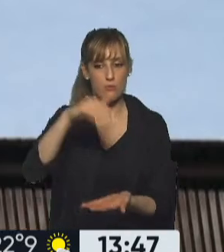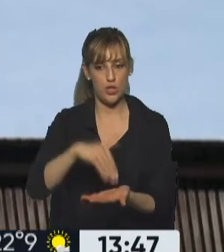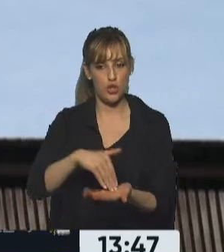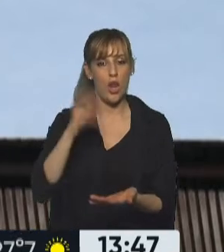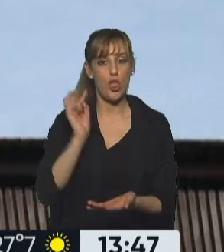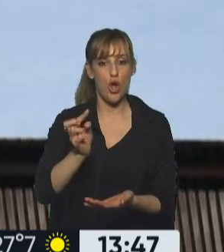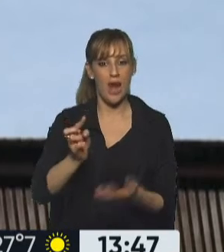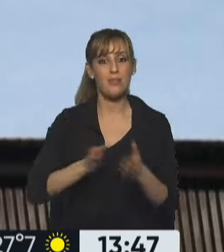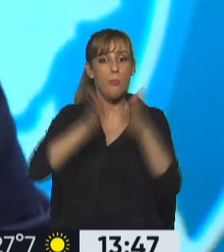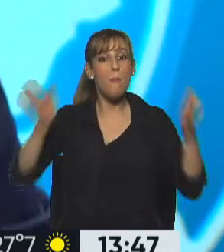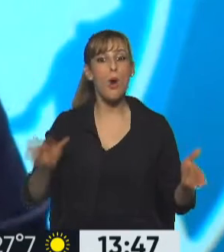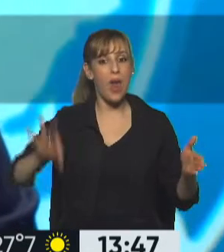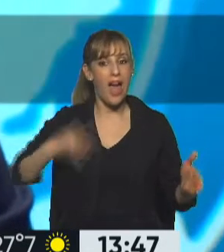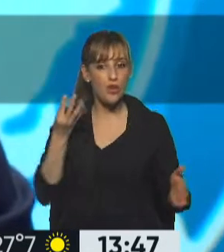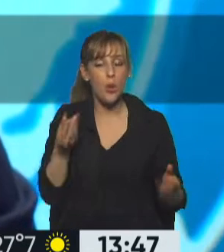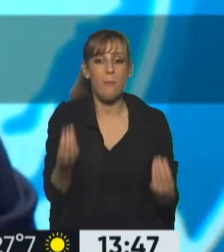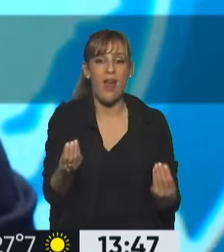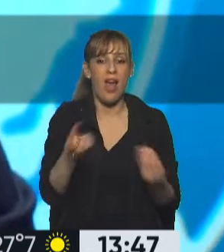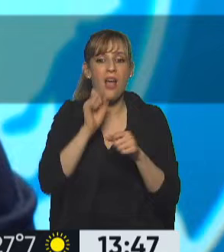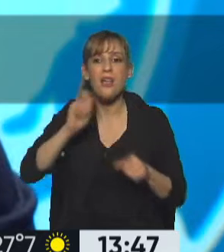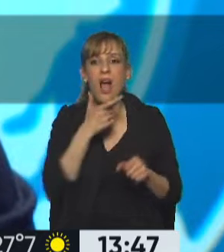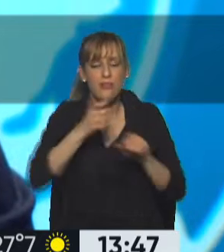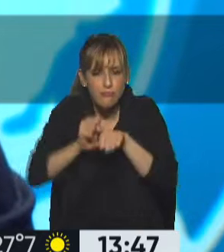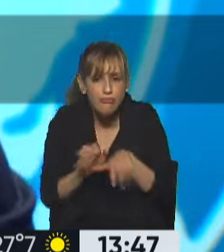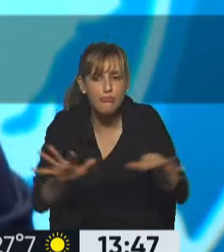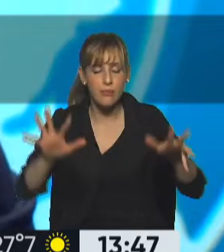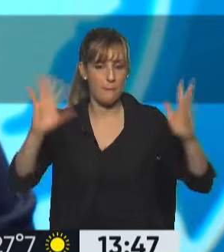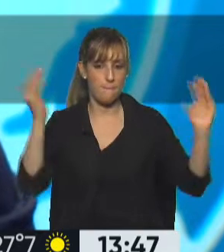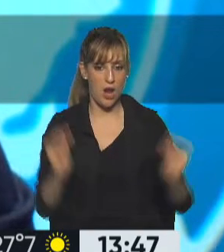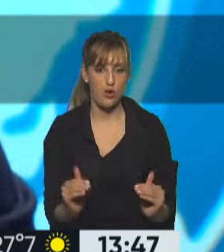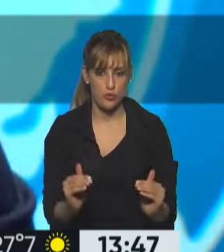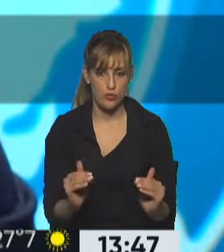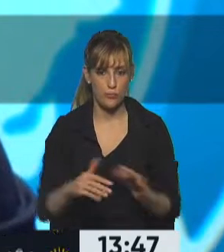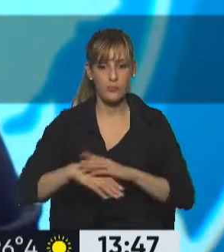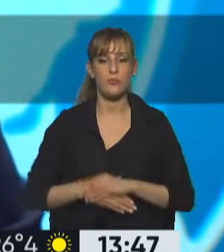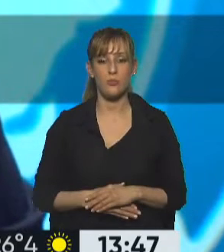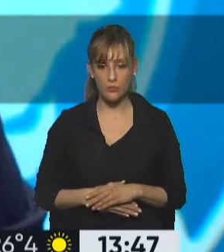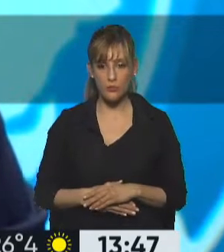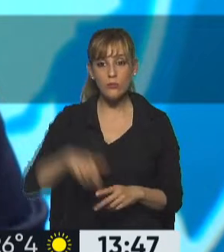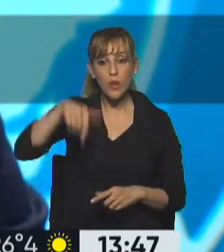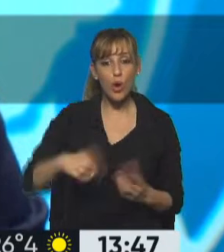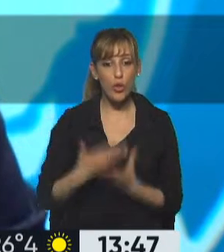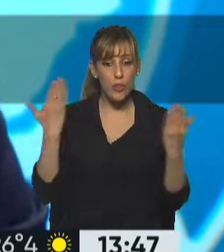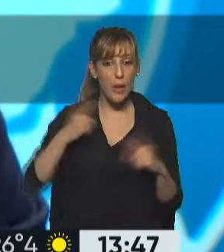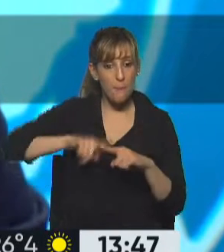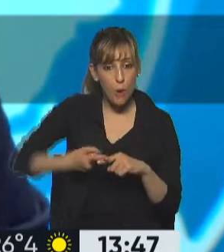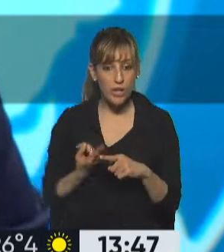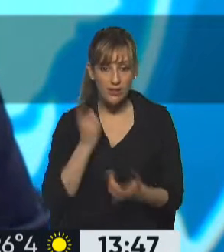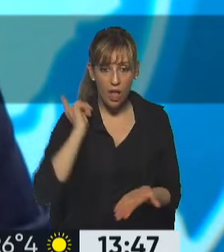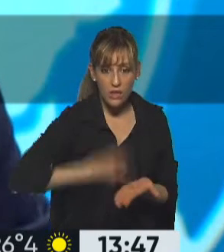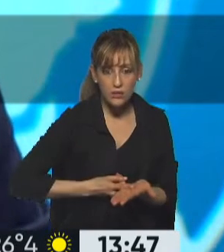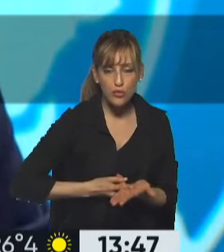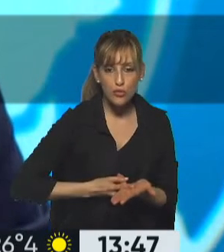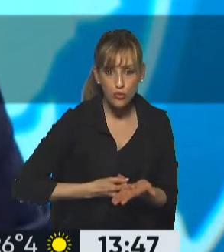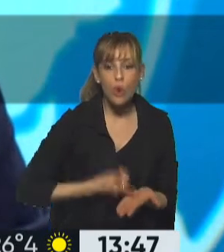de las emisiones de gases. Under current policies, the world is headed for 2.8 degrees of global heating